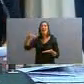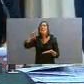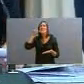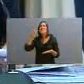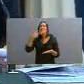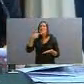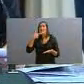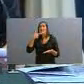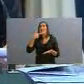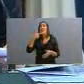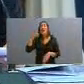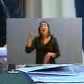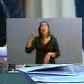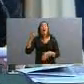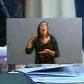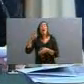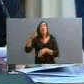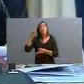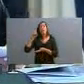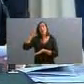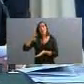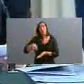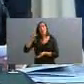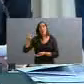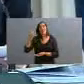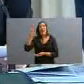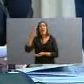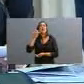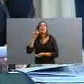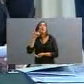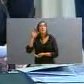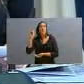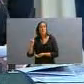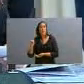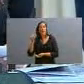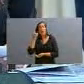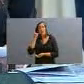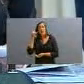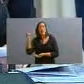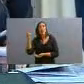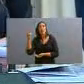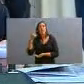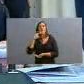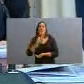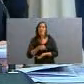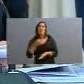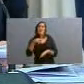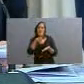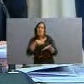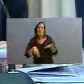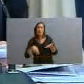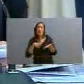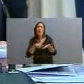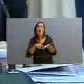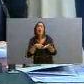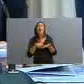voto de la doctora Argibay, que es con respecto a este tema, dice, es inadmisible también la pretensión de la recurrente